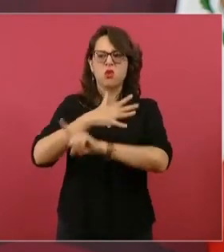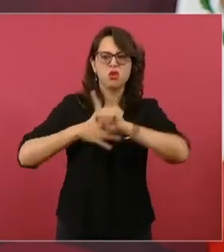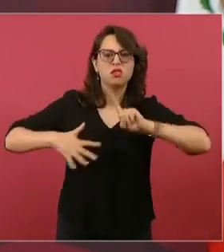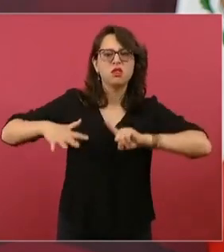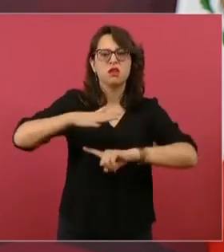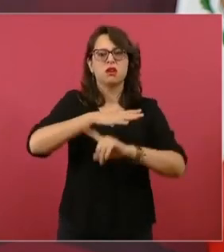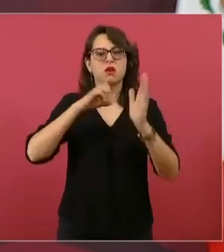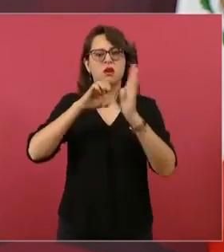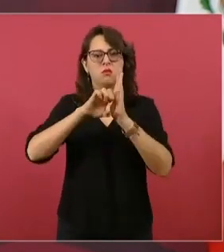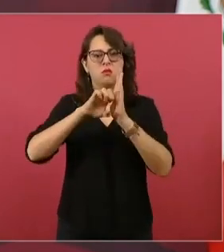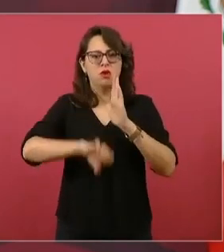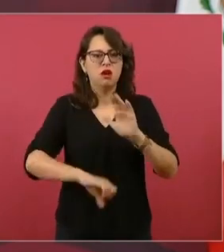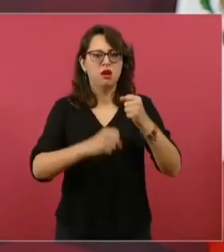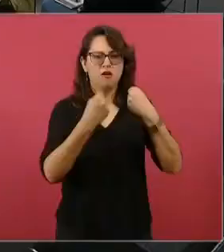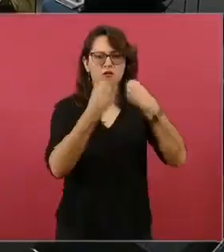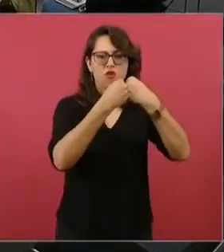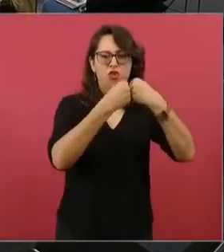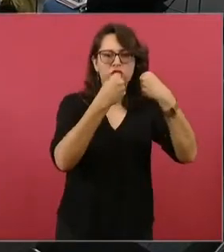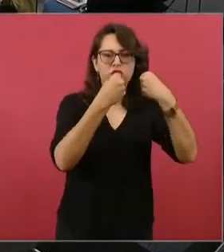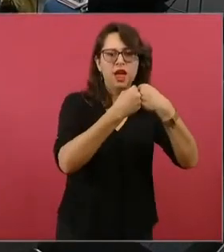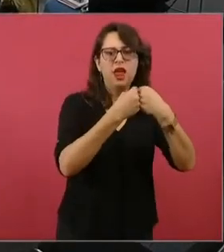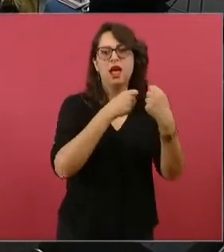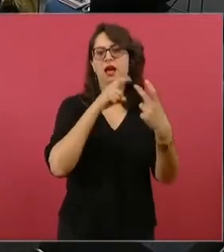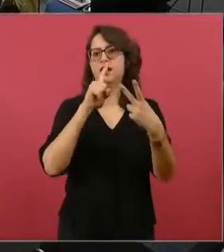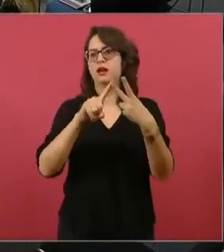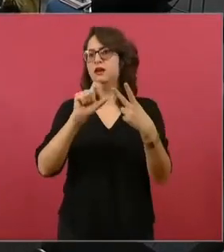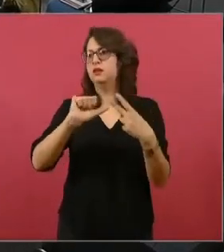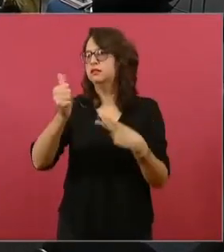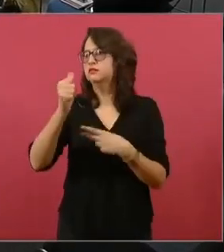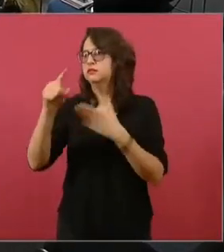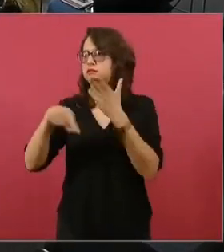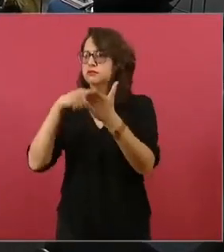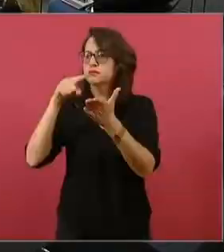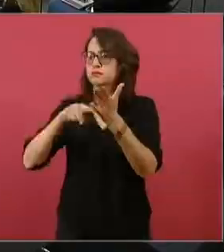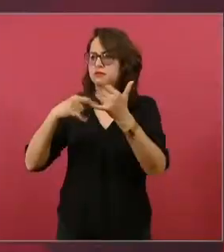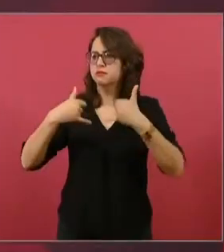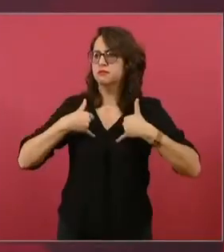donde se ha abandonado a los jóvenes,